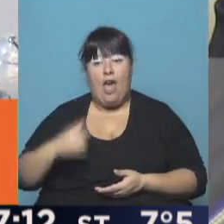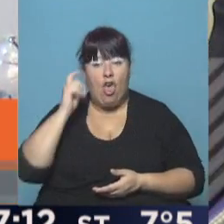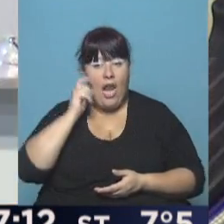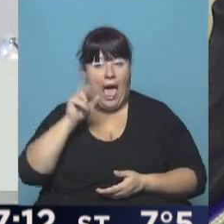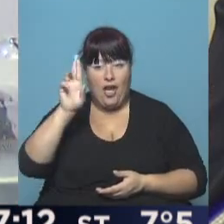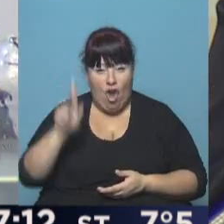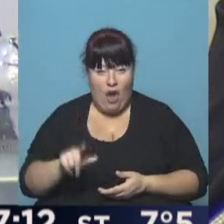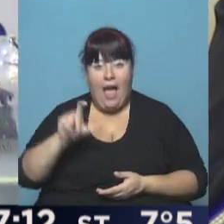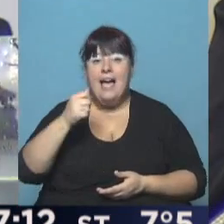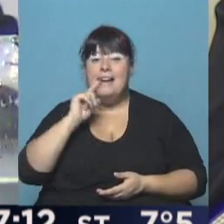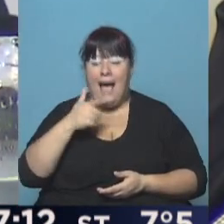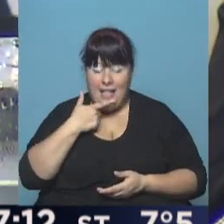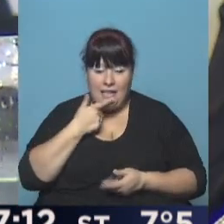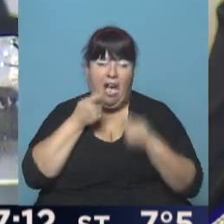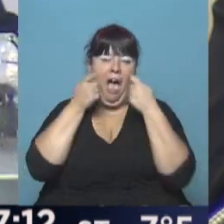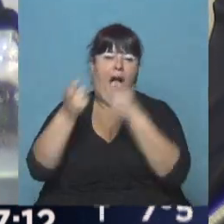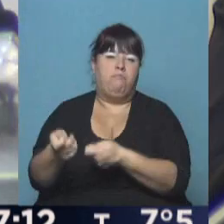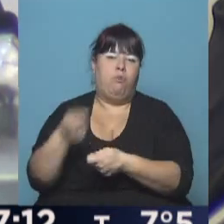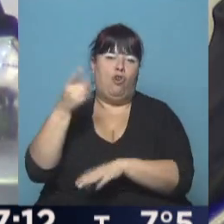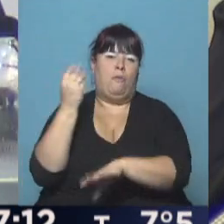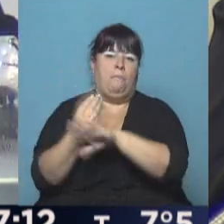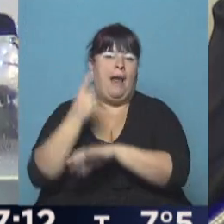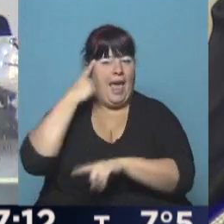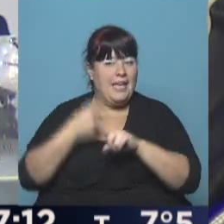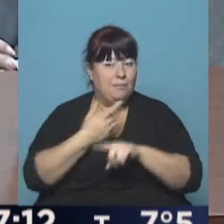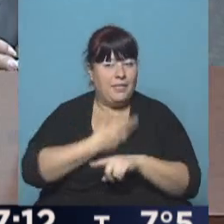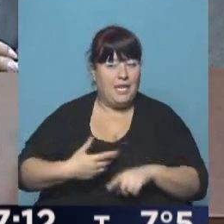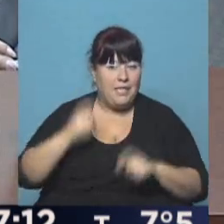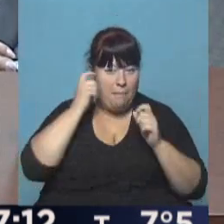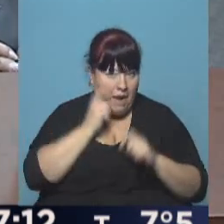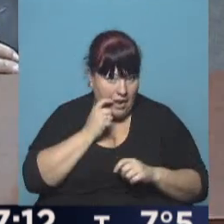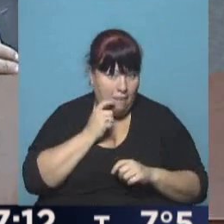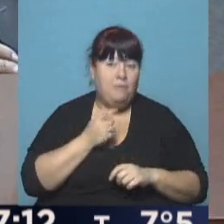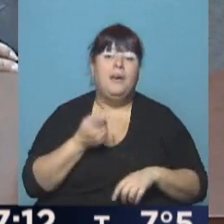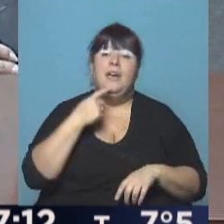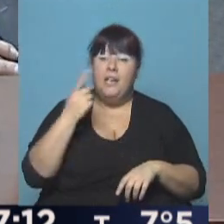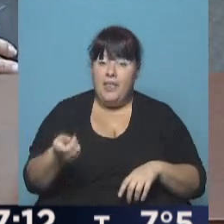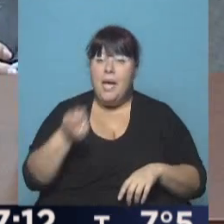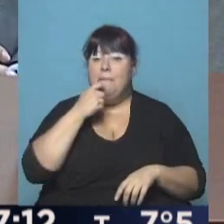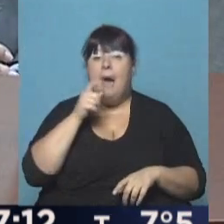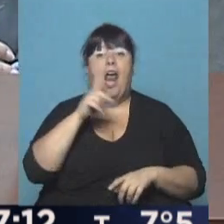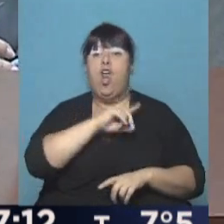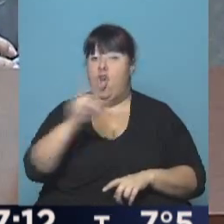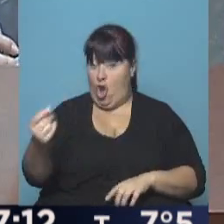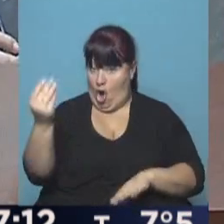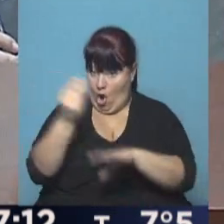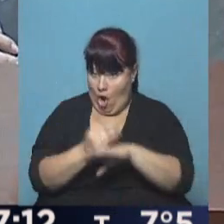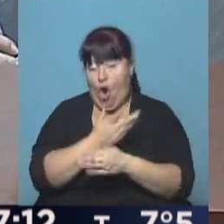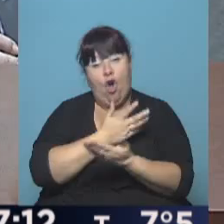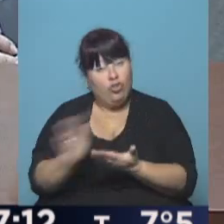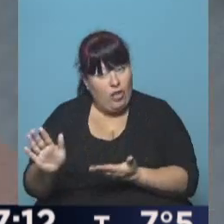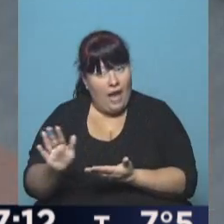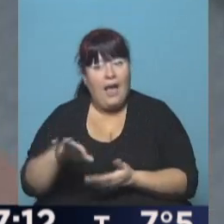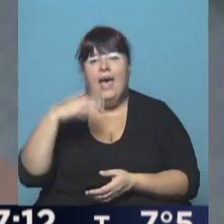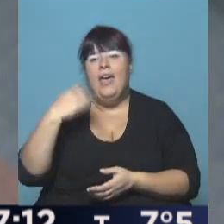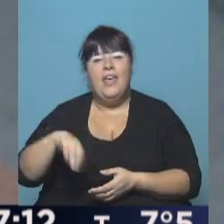rioja sergio casa respaldaron la postulación del ex presidente menem y señalaron que para objetar su candidatura o apartarlo